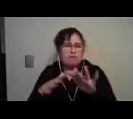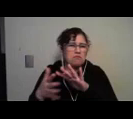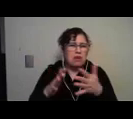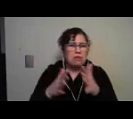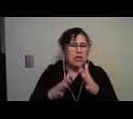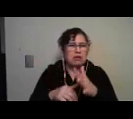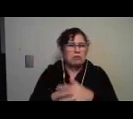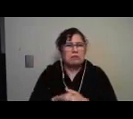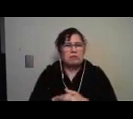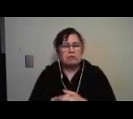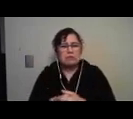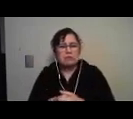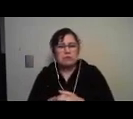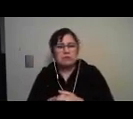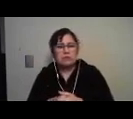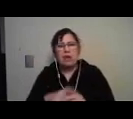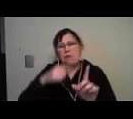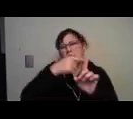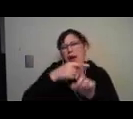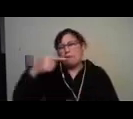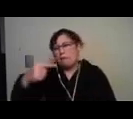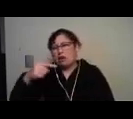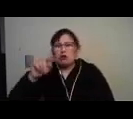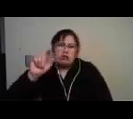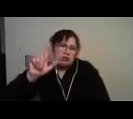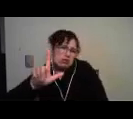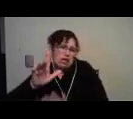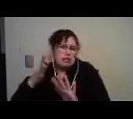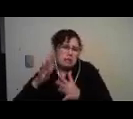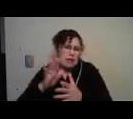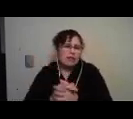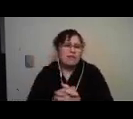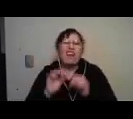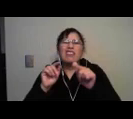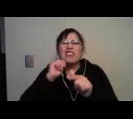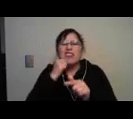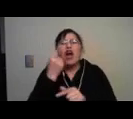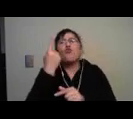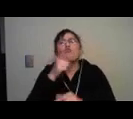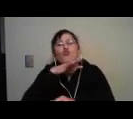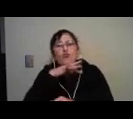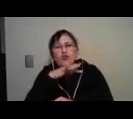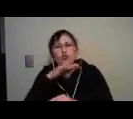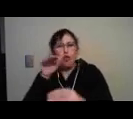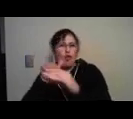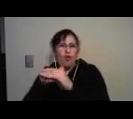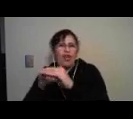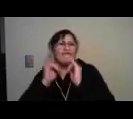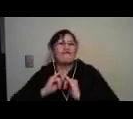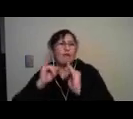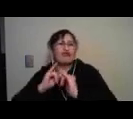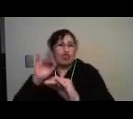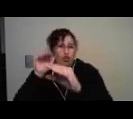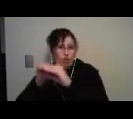¿Ya? Conserva la información durante más o menos un minuto, ¿cierto? Y está